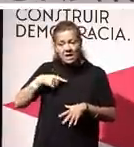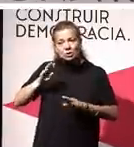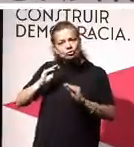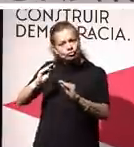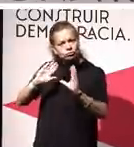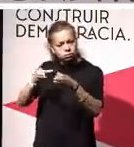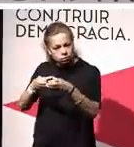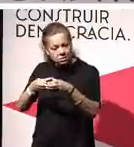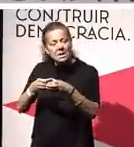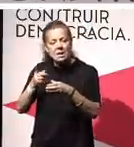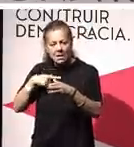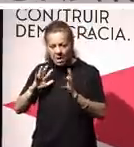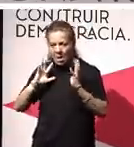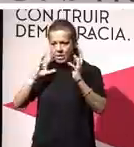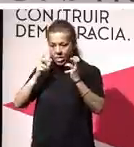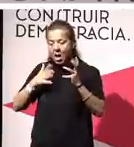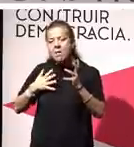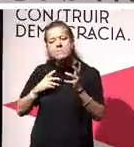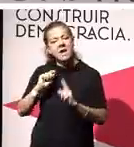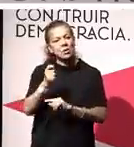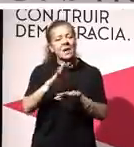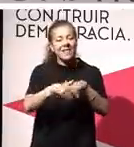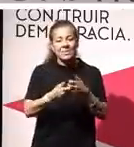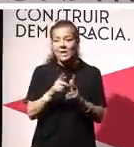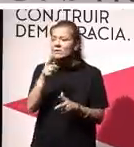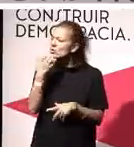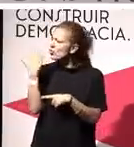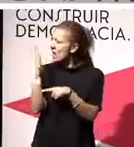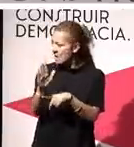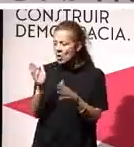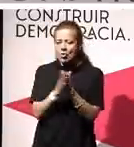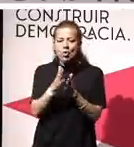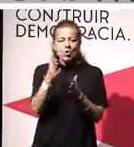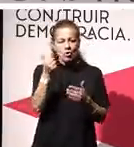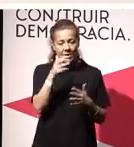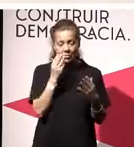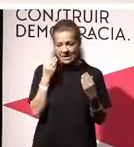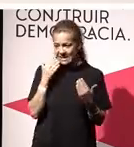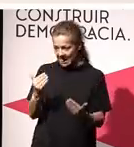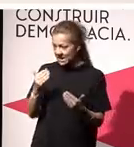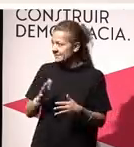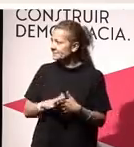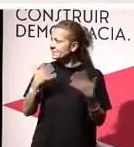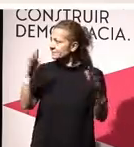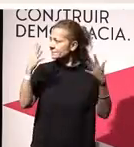se levantó y ellos se levantaron para recuperar la democracia. Sois un ejemplo, compañero, muchísimas gracias.